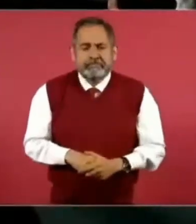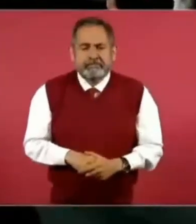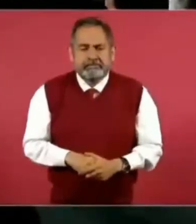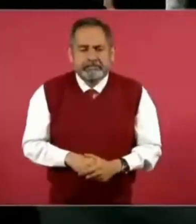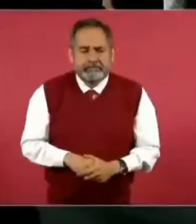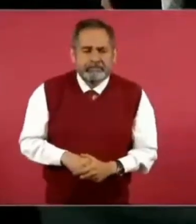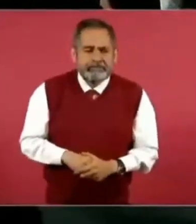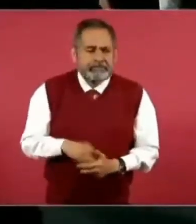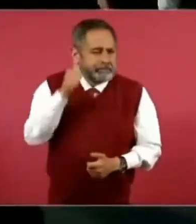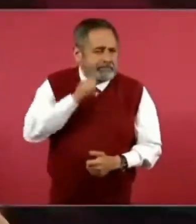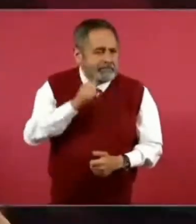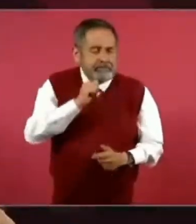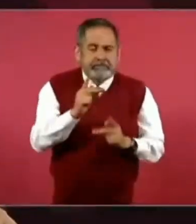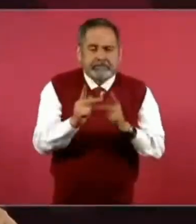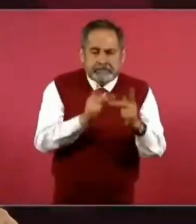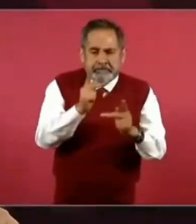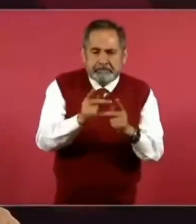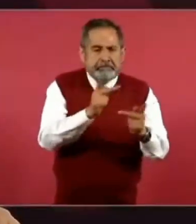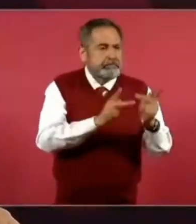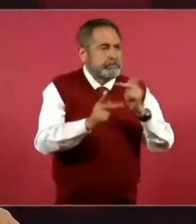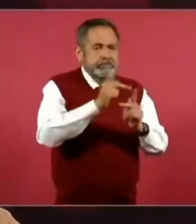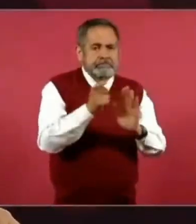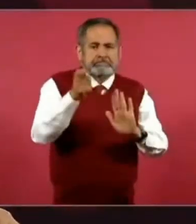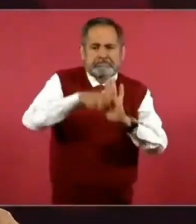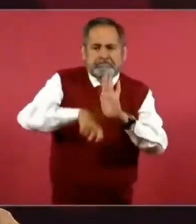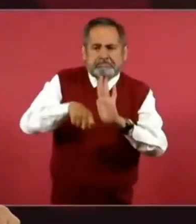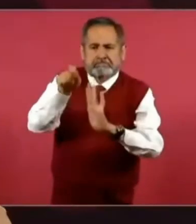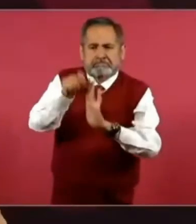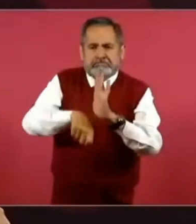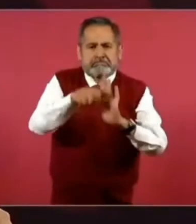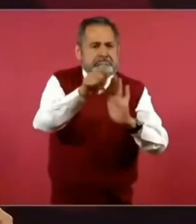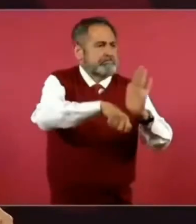Todo es crédito, todos son tarjetas.